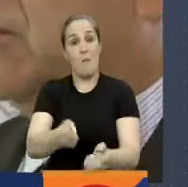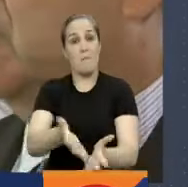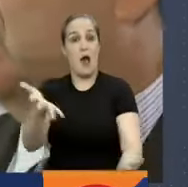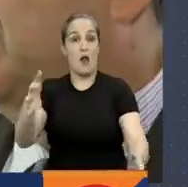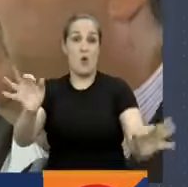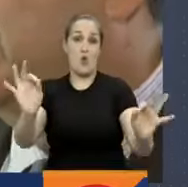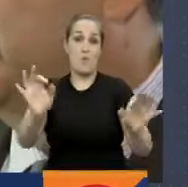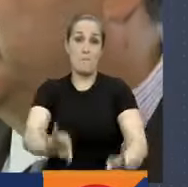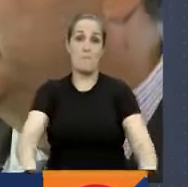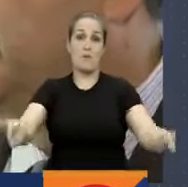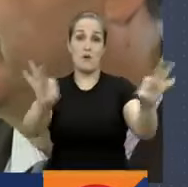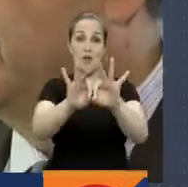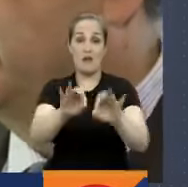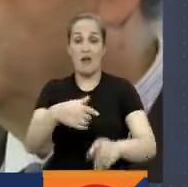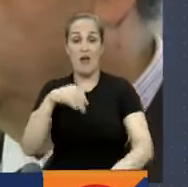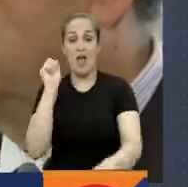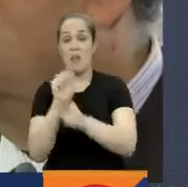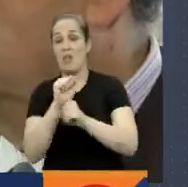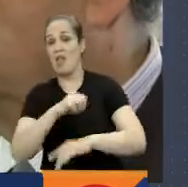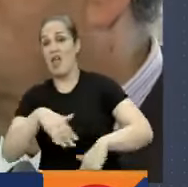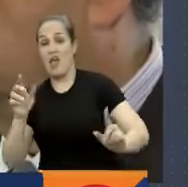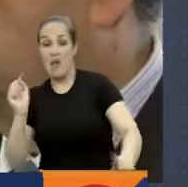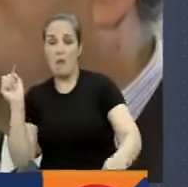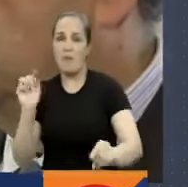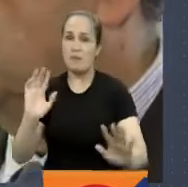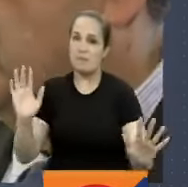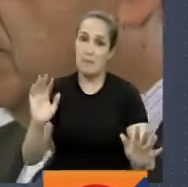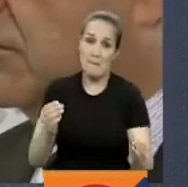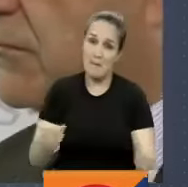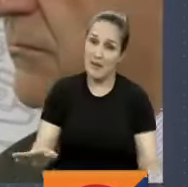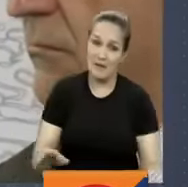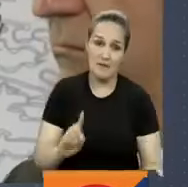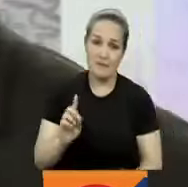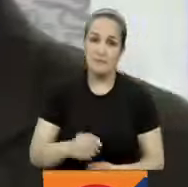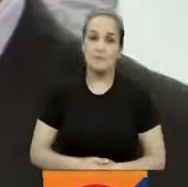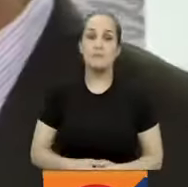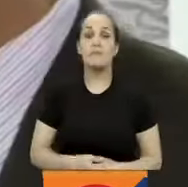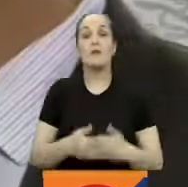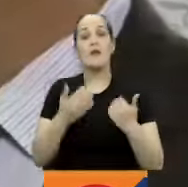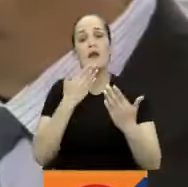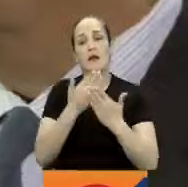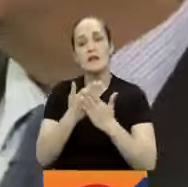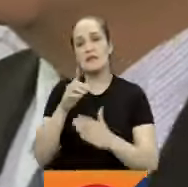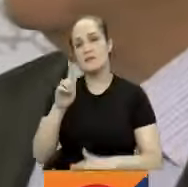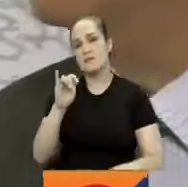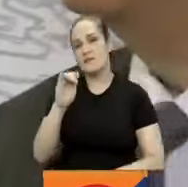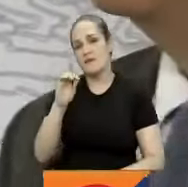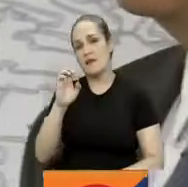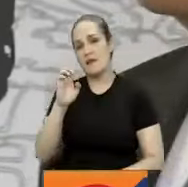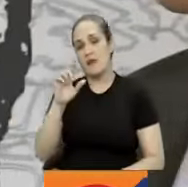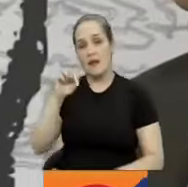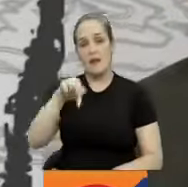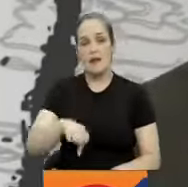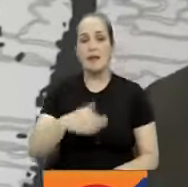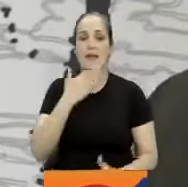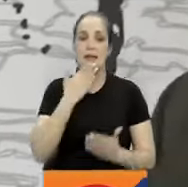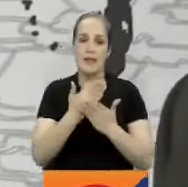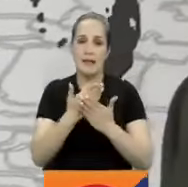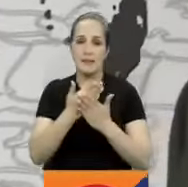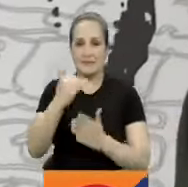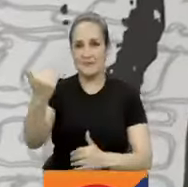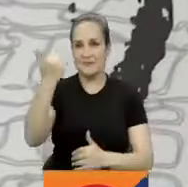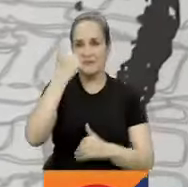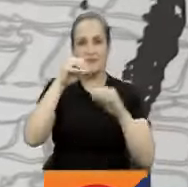pues estamos todos perdidos. Bueno, Fidel, pues muchísimas gracias por estar a esta hora de la tarde aquí en las cámaras, con las cámaras